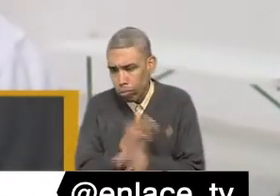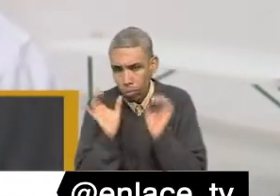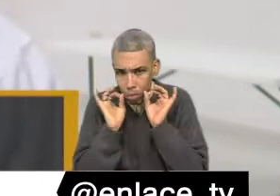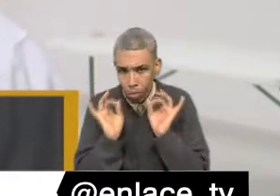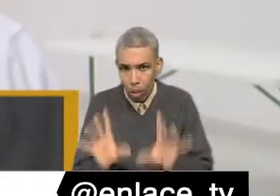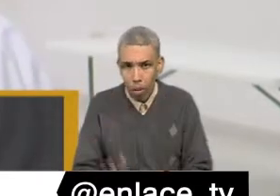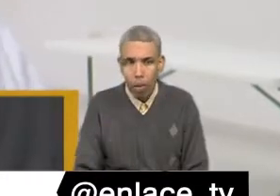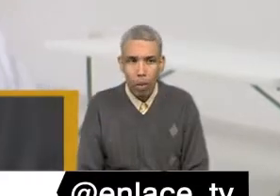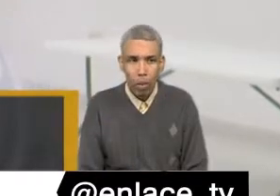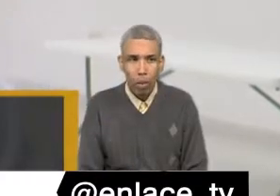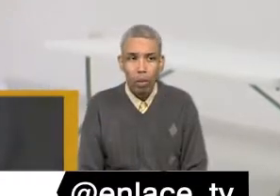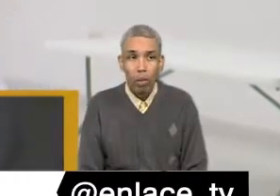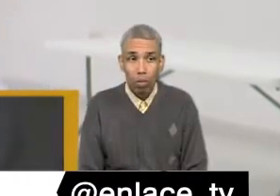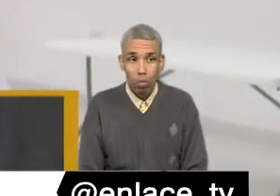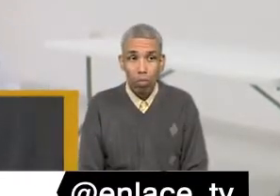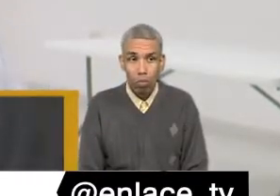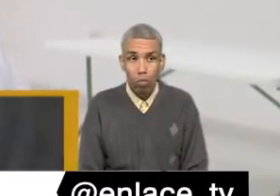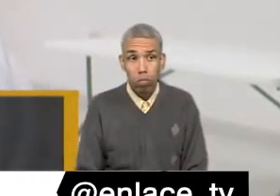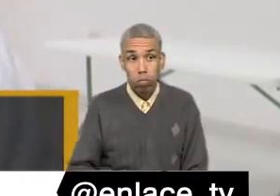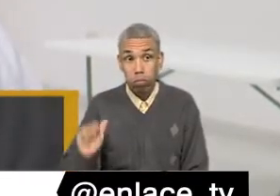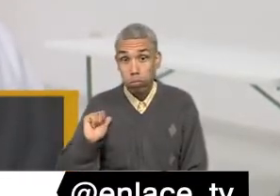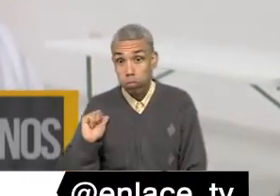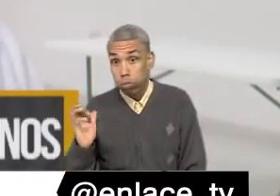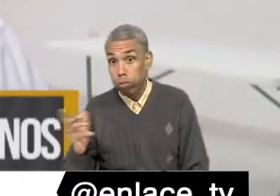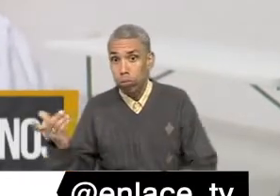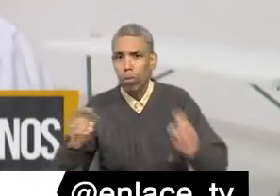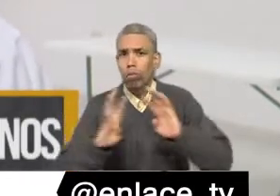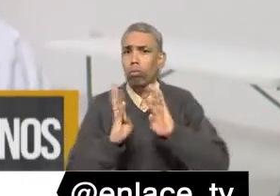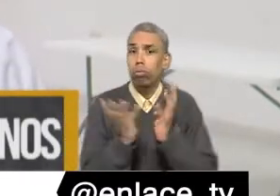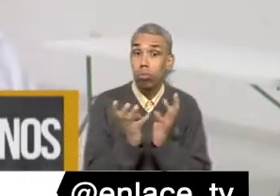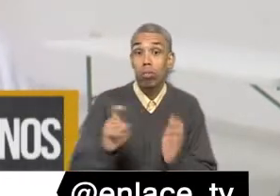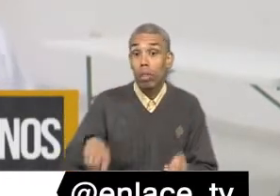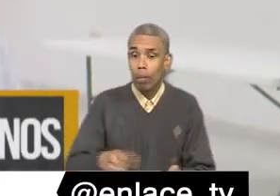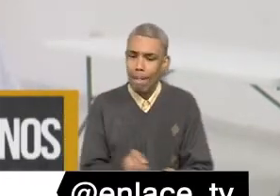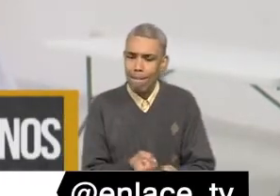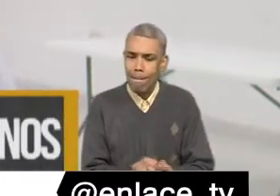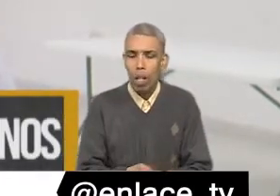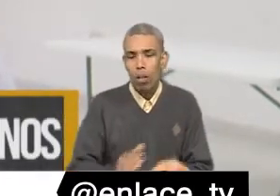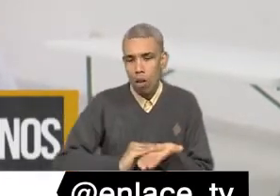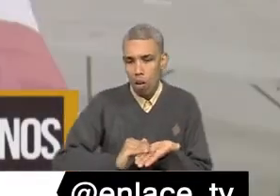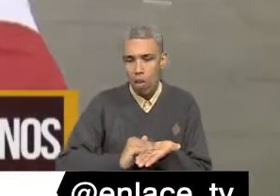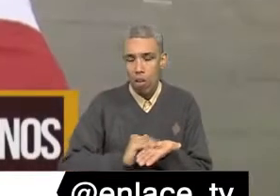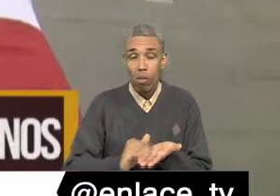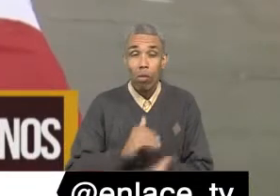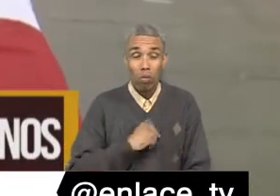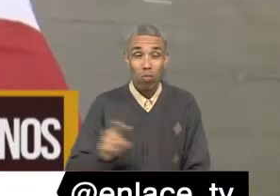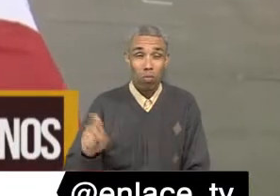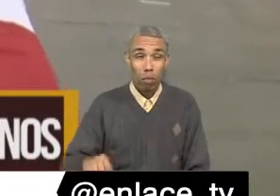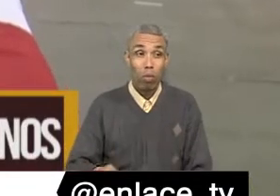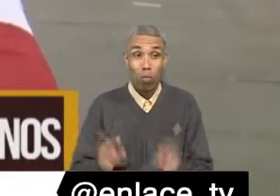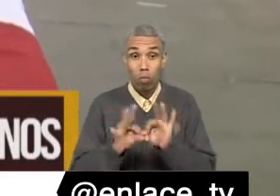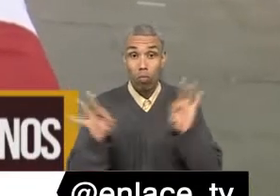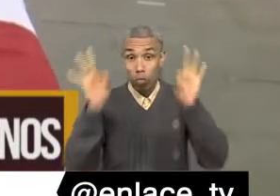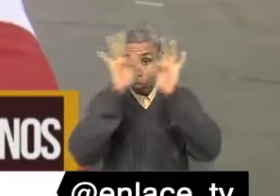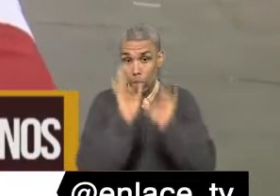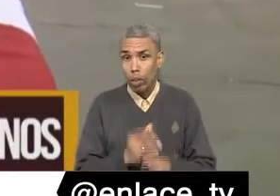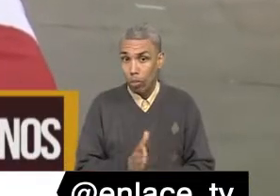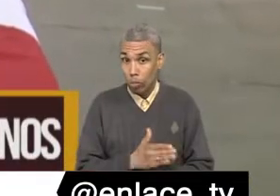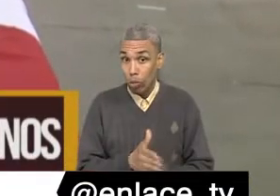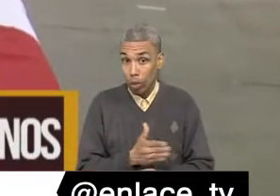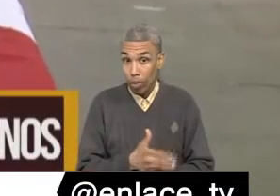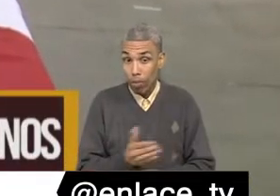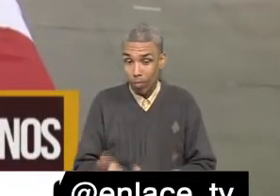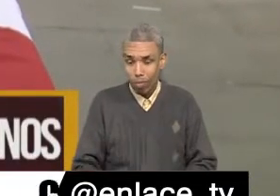en el Congreso de la República realmente gestionen soluciones para esta cantidad de gente que está